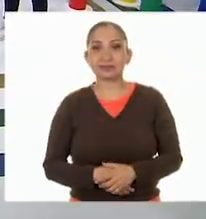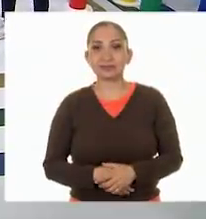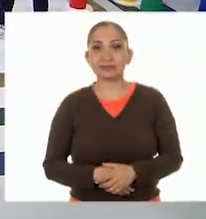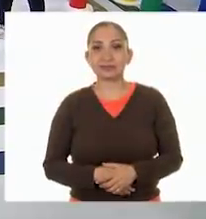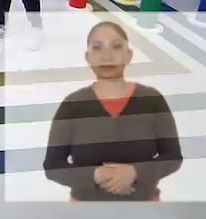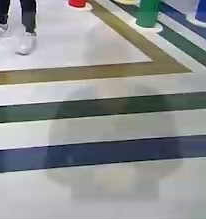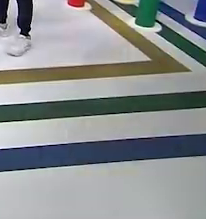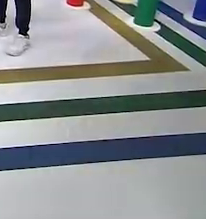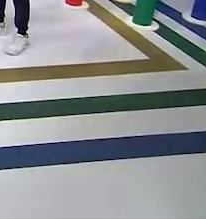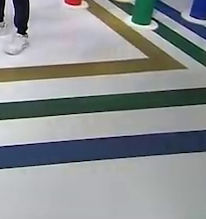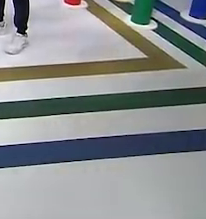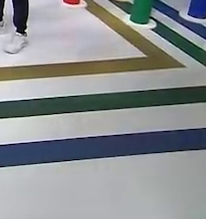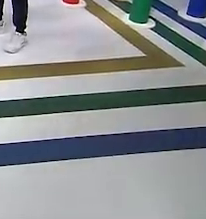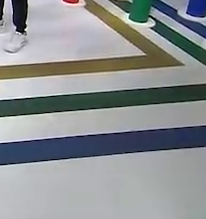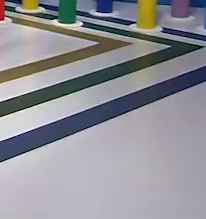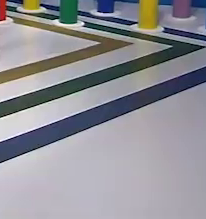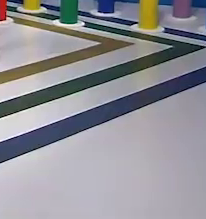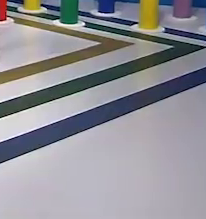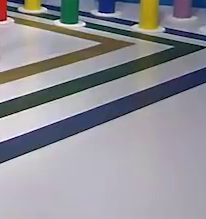caminito?